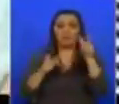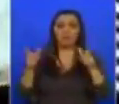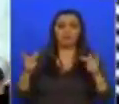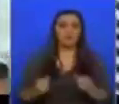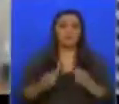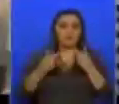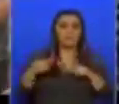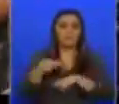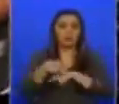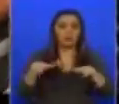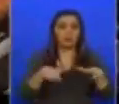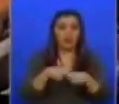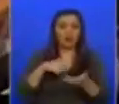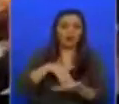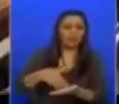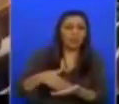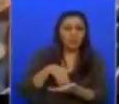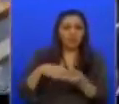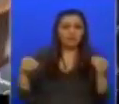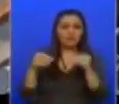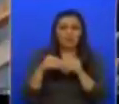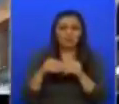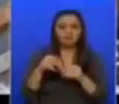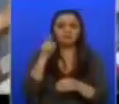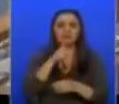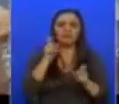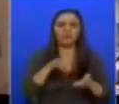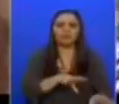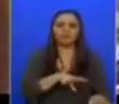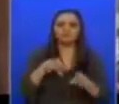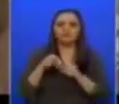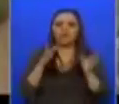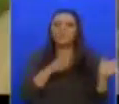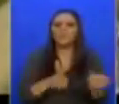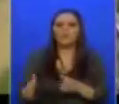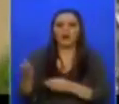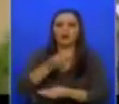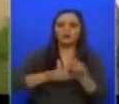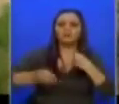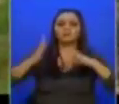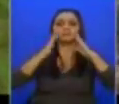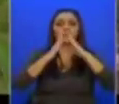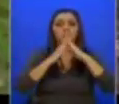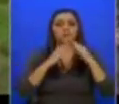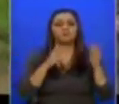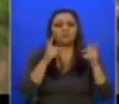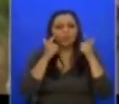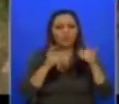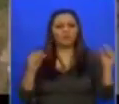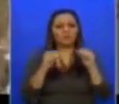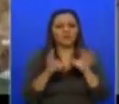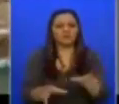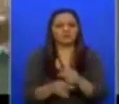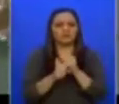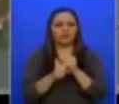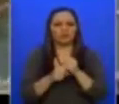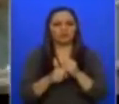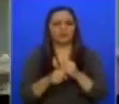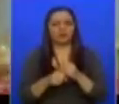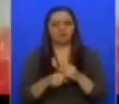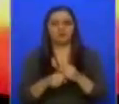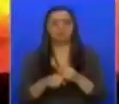habitan en estas condiciones de vulnerabilidad pueden acogerse a un plan de reubicación para precautelar su seguridad e